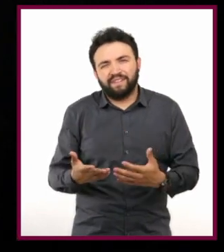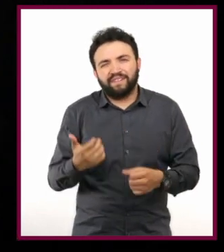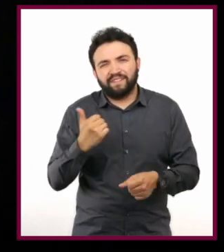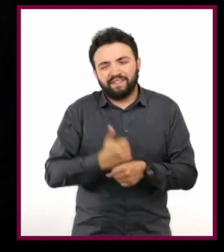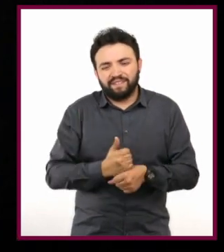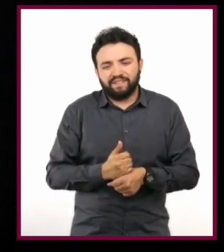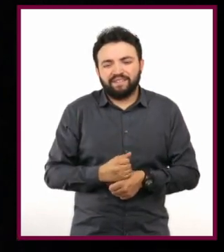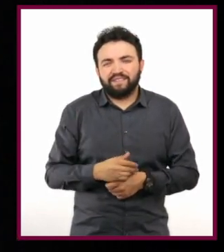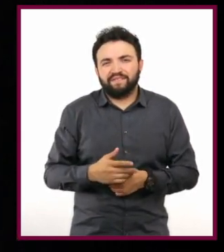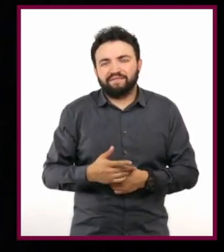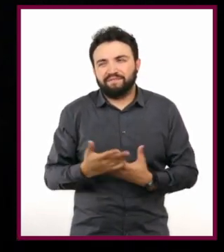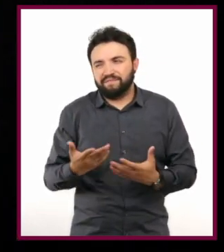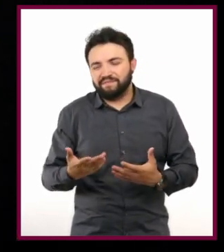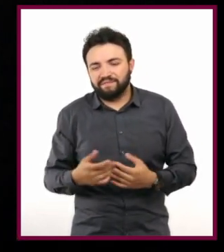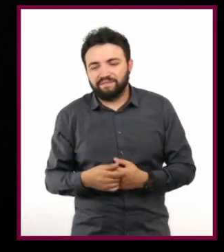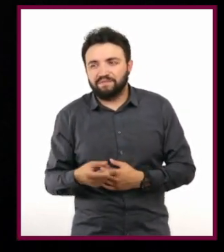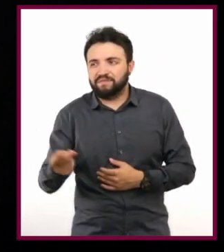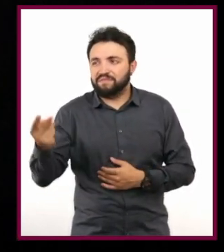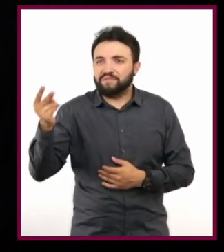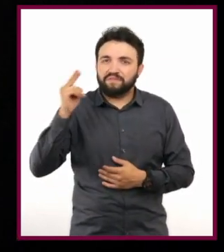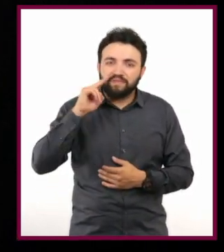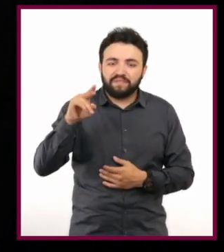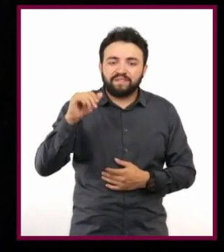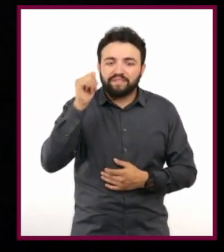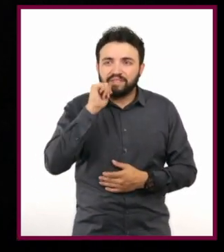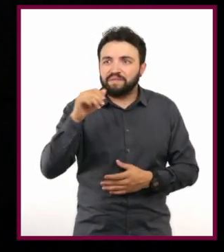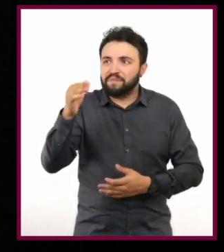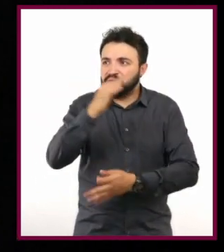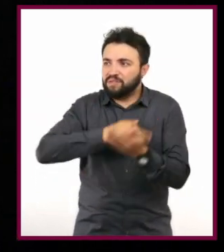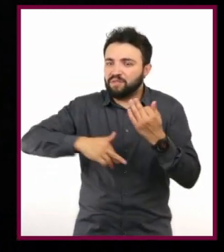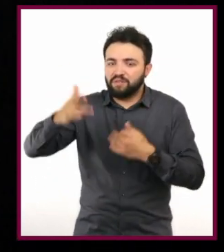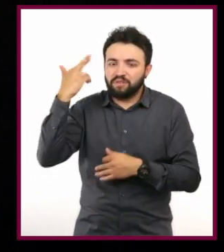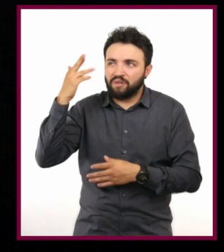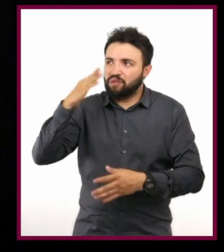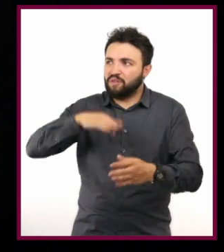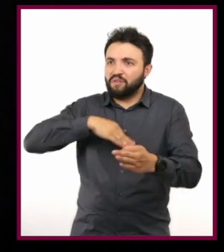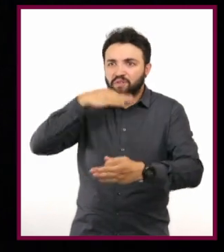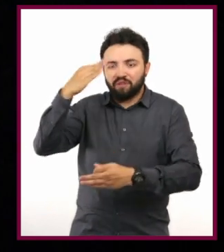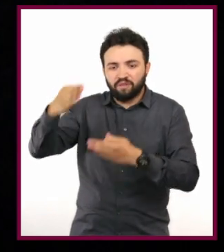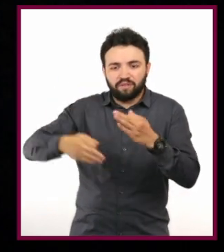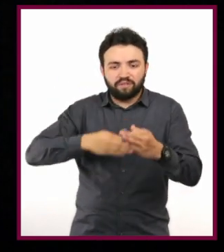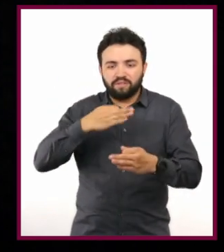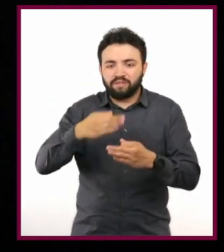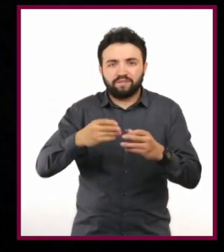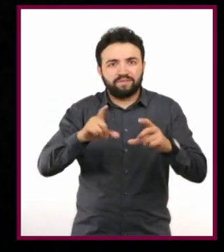¡Oh, ya abuelo! ¡Ya ni la muelas! ¿No ves que te están escuchando en toda la república?